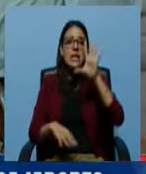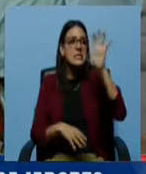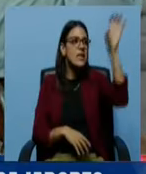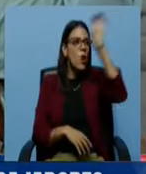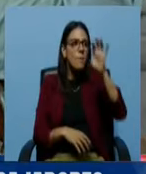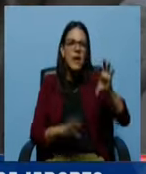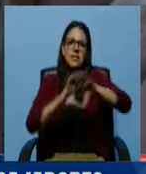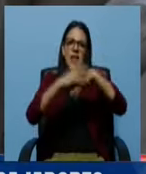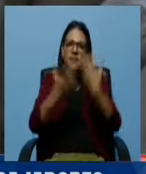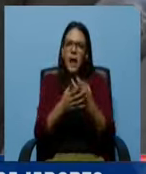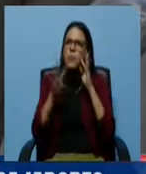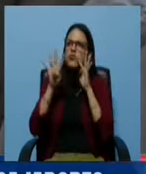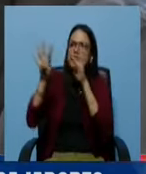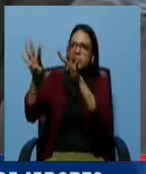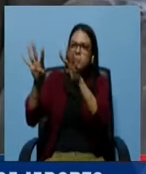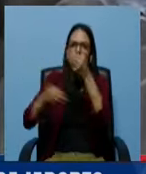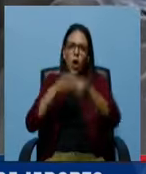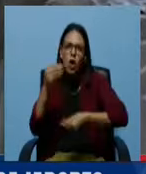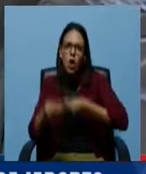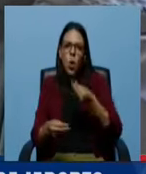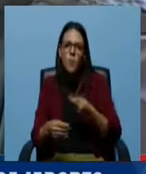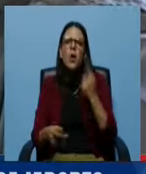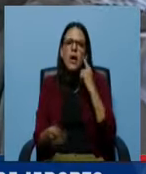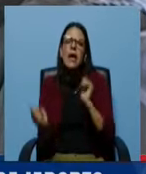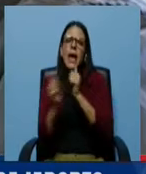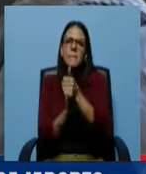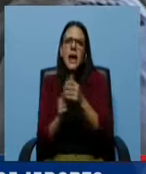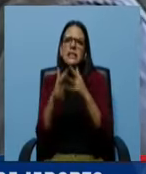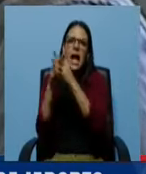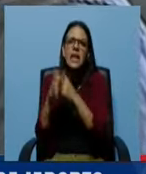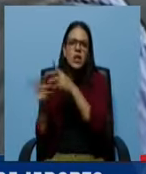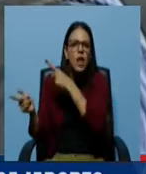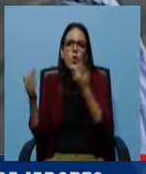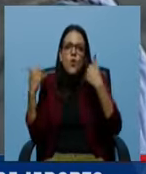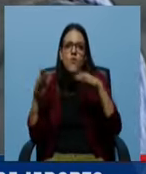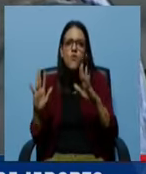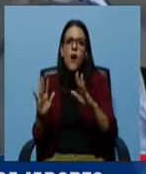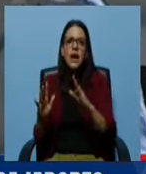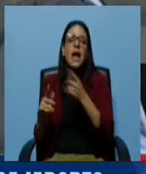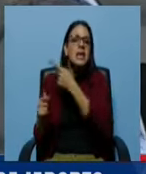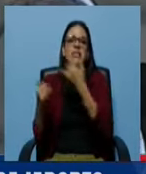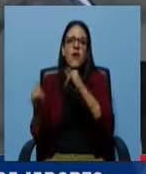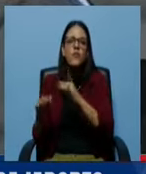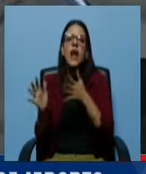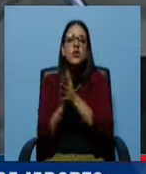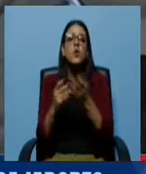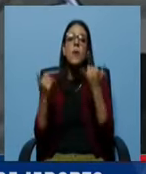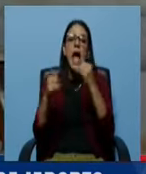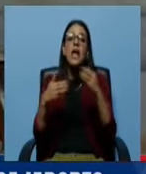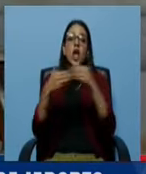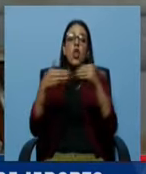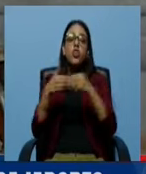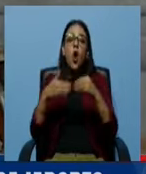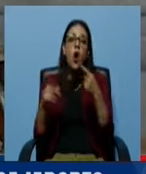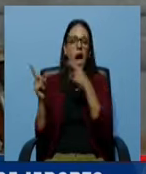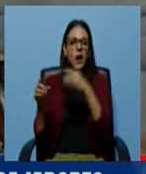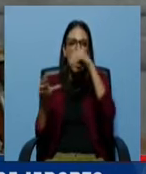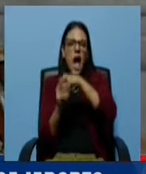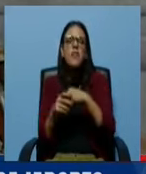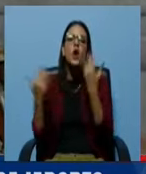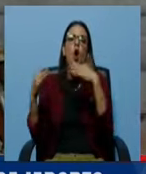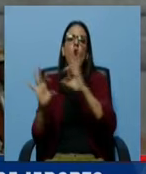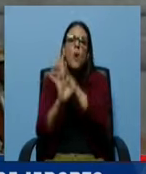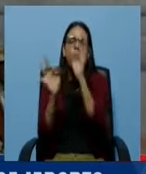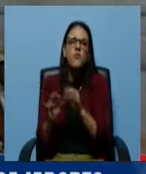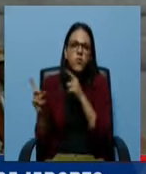del mundo. ¿Qué pasaría en Estados Unidos si no tuvieran la máquina del dólar? Pero, y